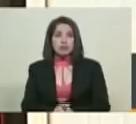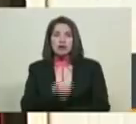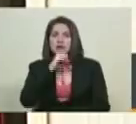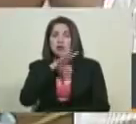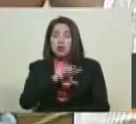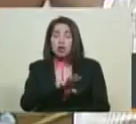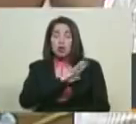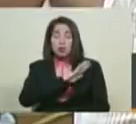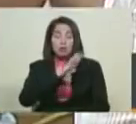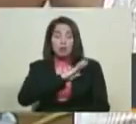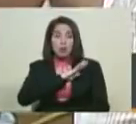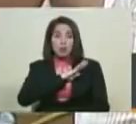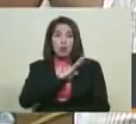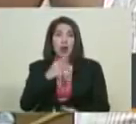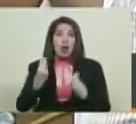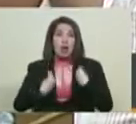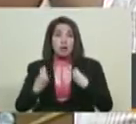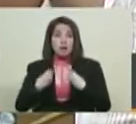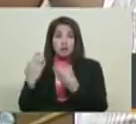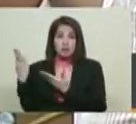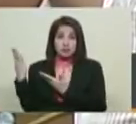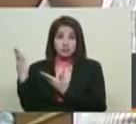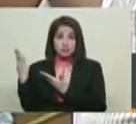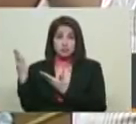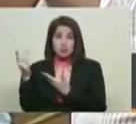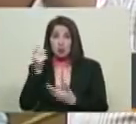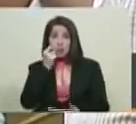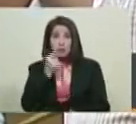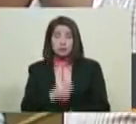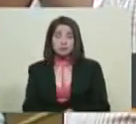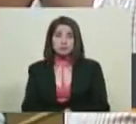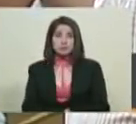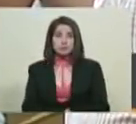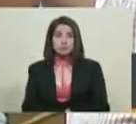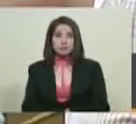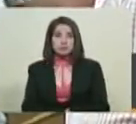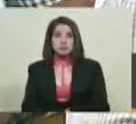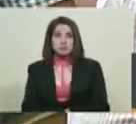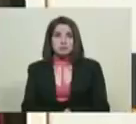historiador de la vida y obra de José Jorge Eliécer